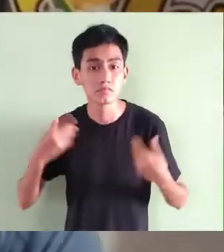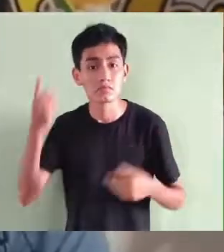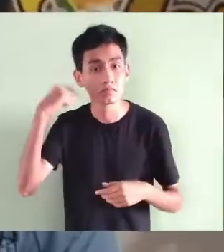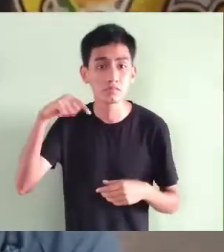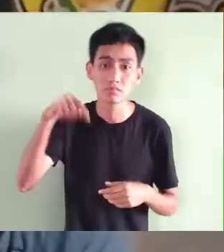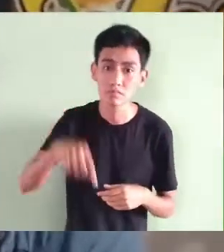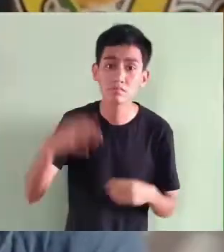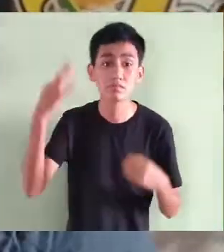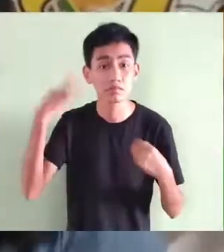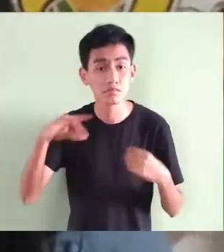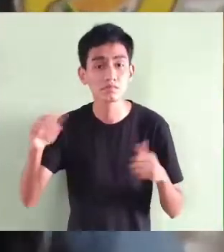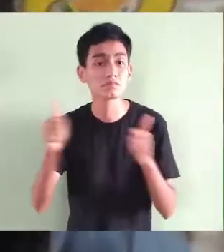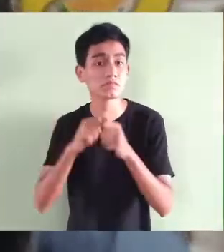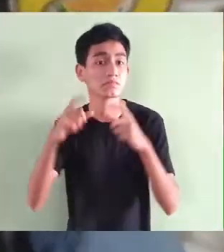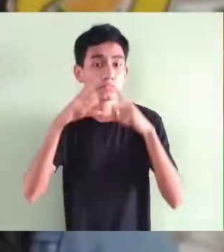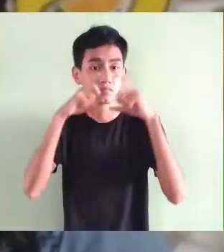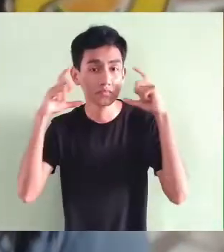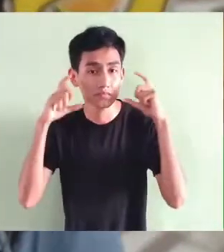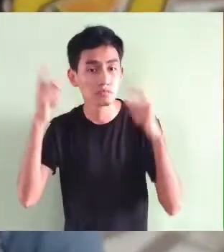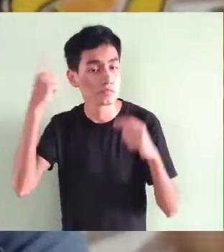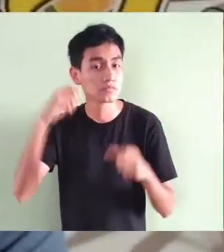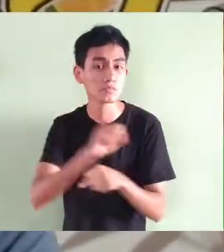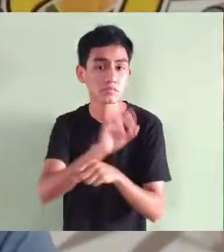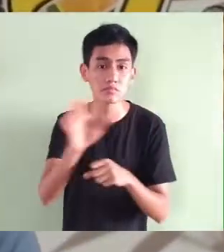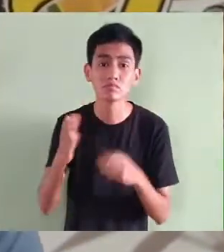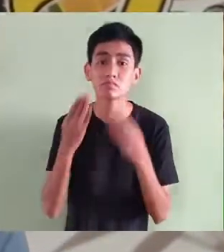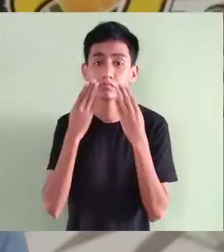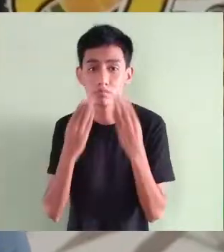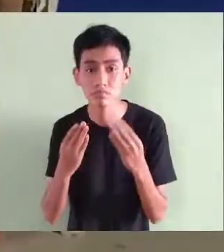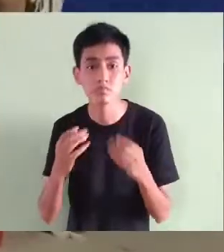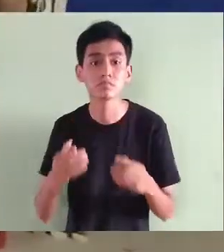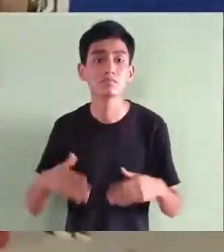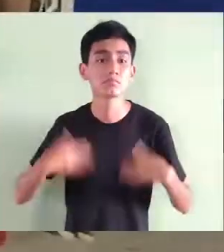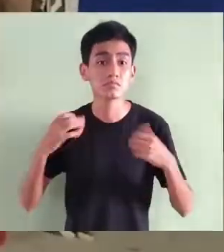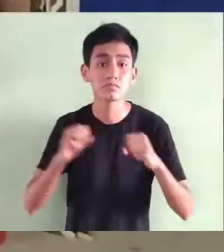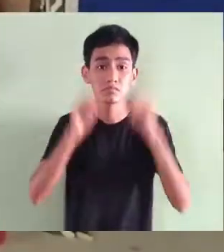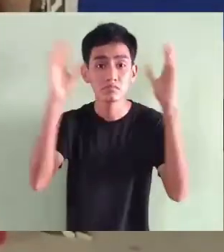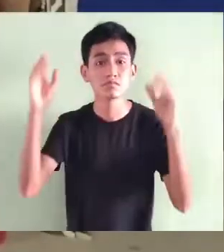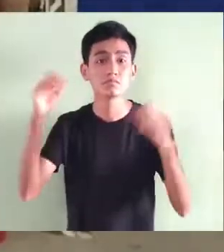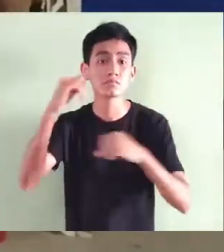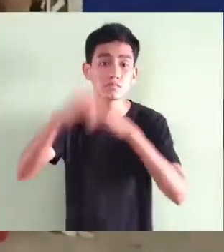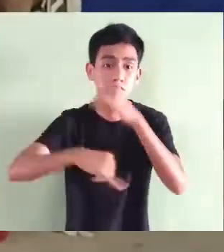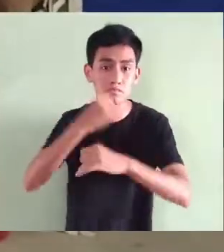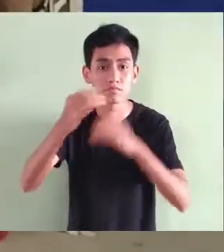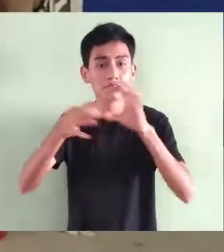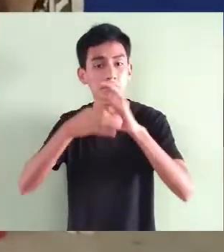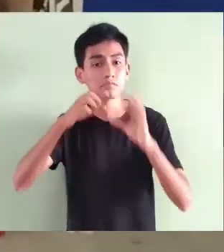caso y por la emergencia sanitaria. Muchísimas gracias, feliz Día Internacional de la Mujer.